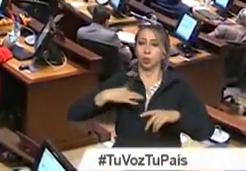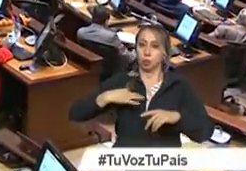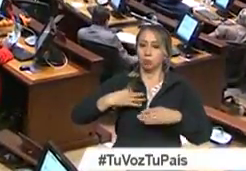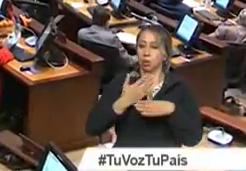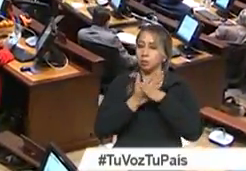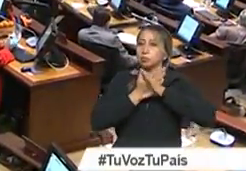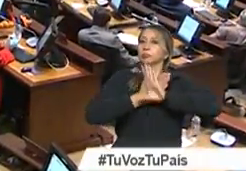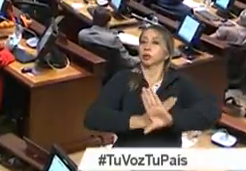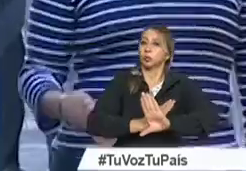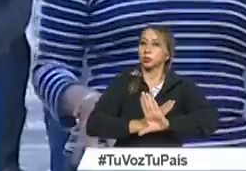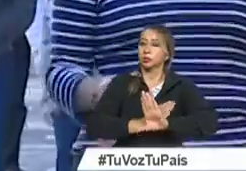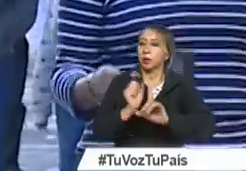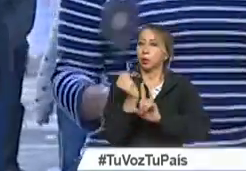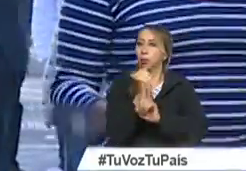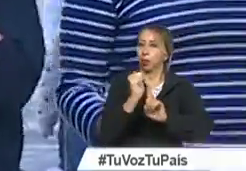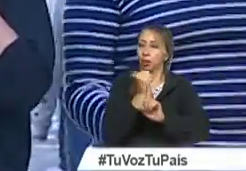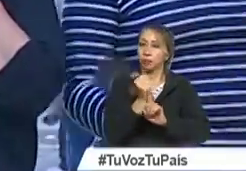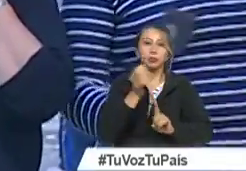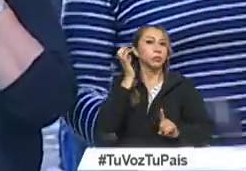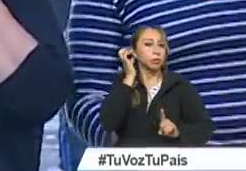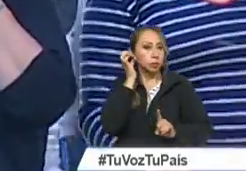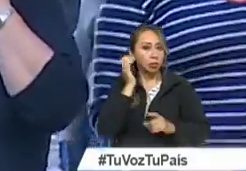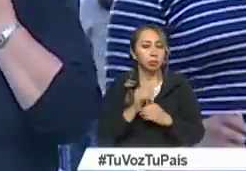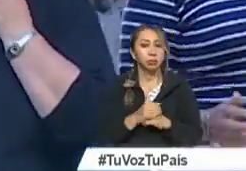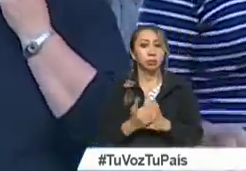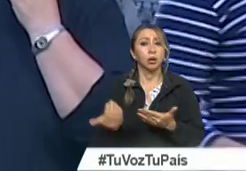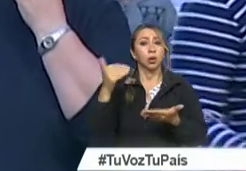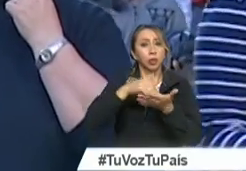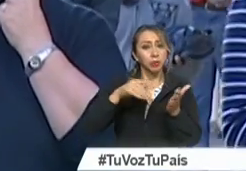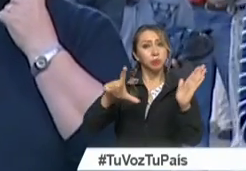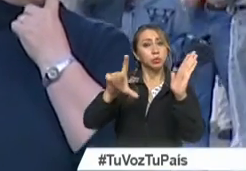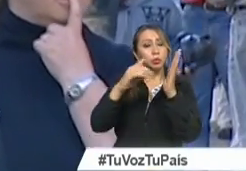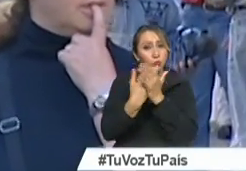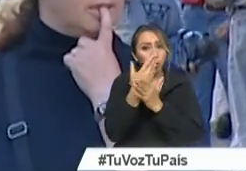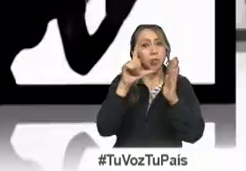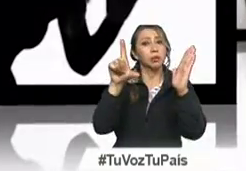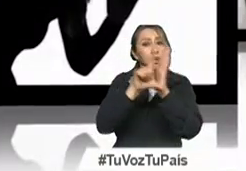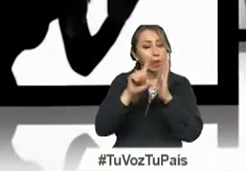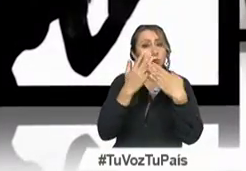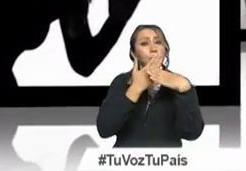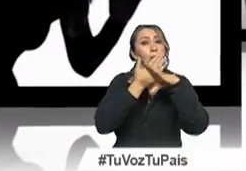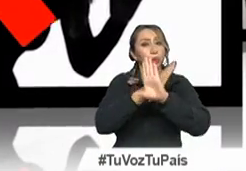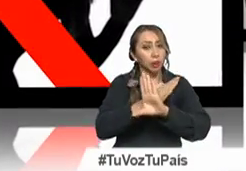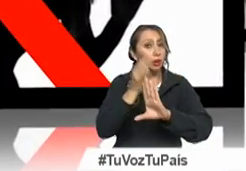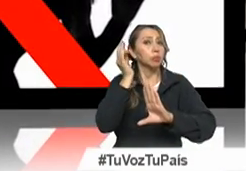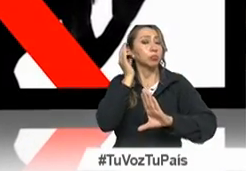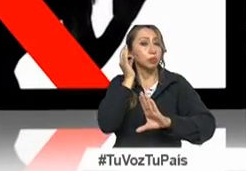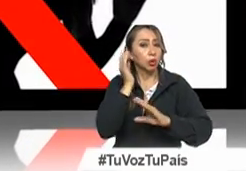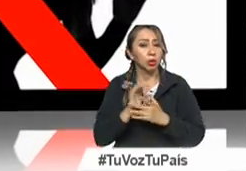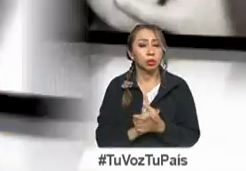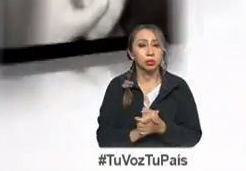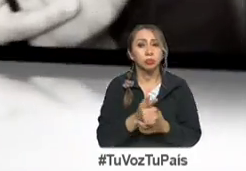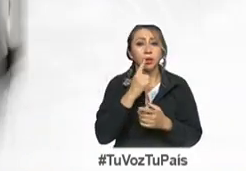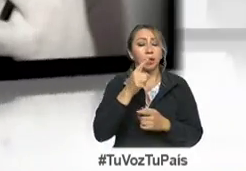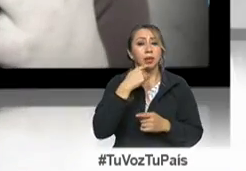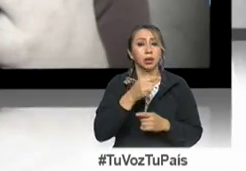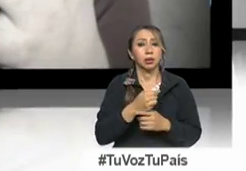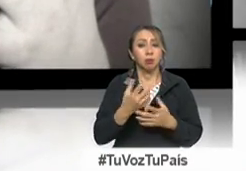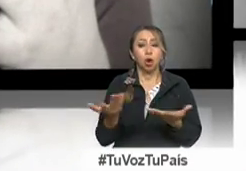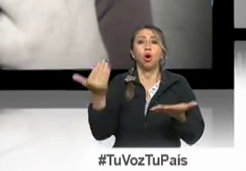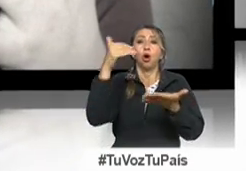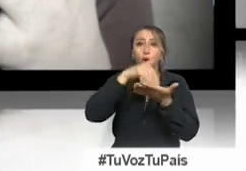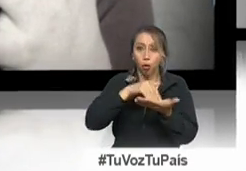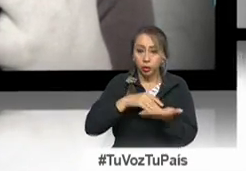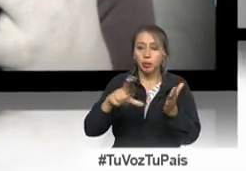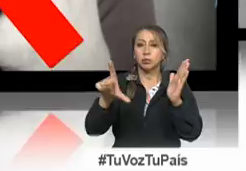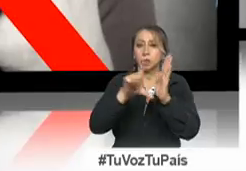erradicar la violencia por eso sugirió que se retomen las leyes que nacieron para proteger a las mujeres allí por ejemplo dijo que se deberían regresar